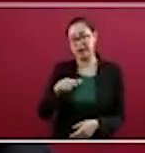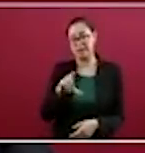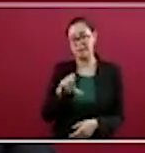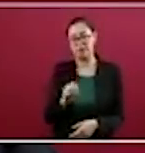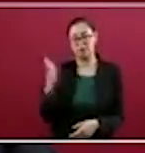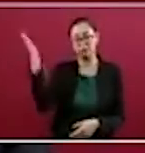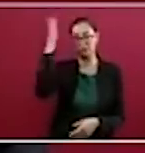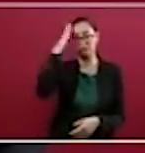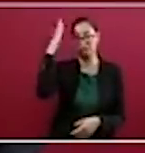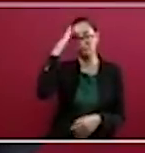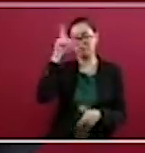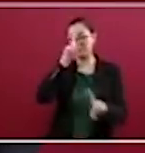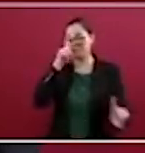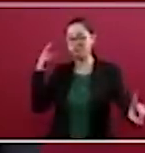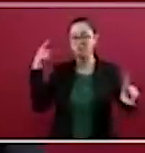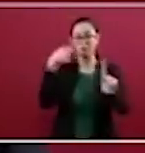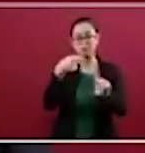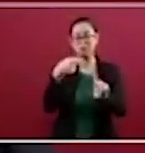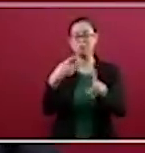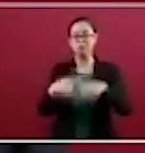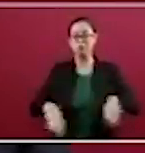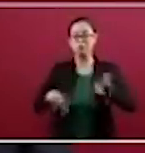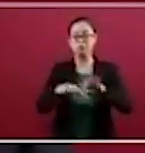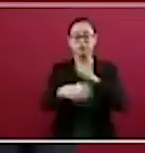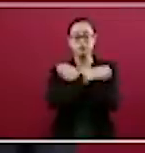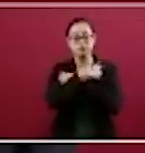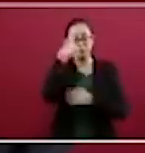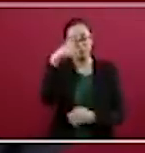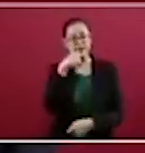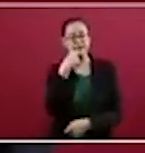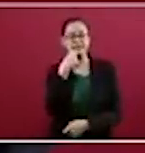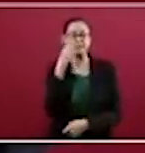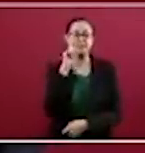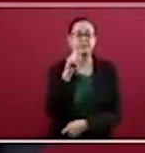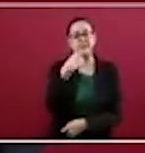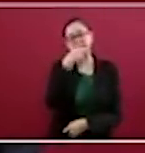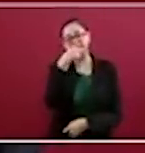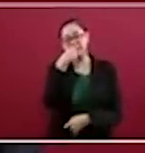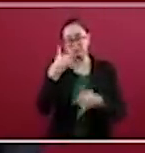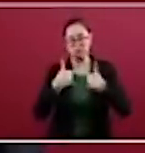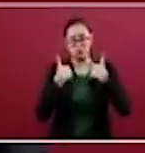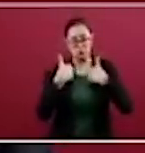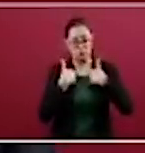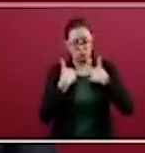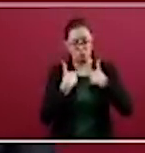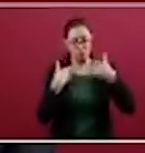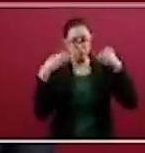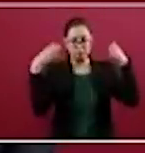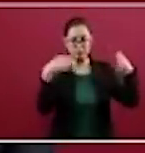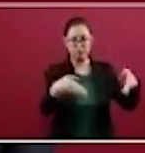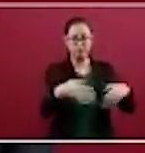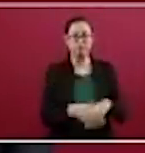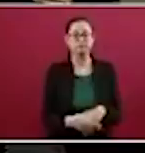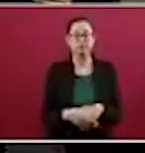Obrador, tiene como centro a las niñas, los niños y los jóvenes del país. En el aula, el